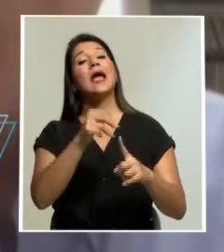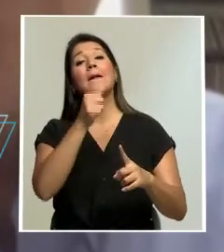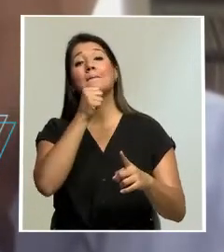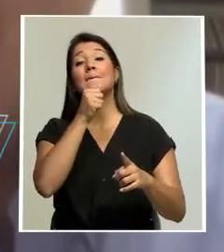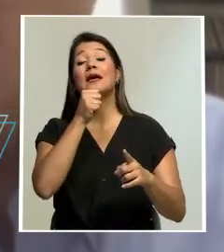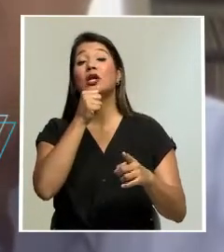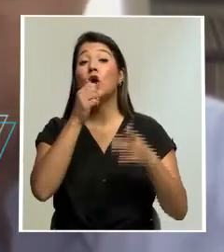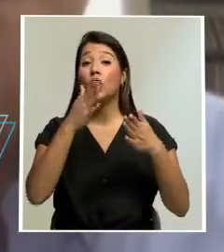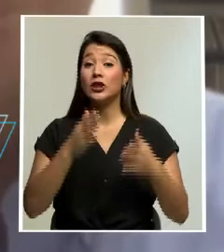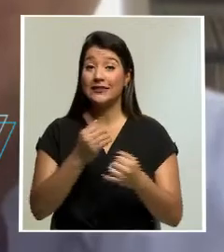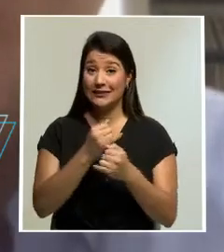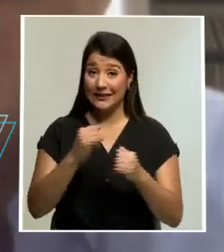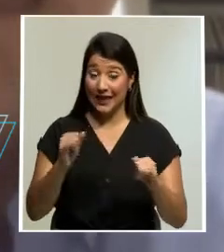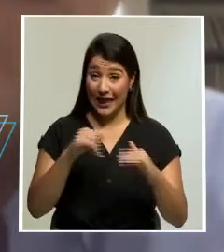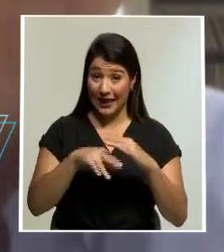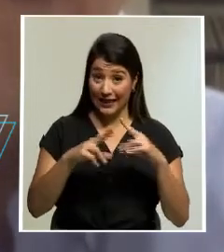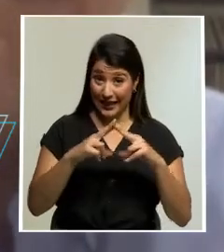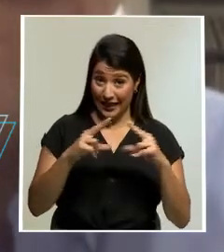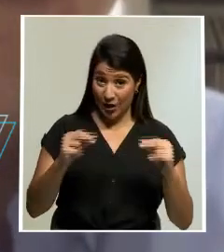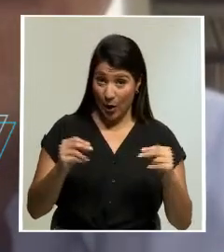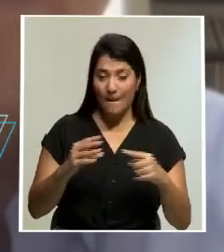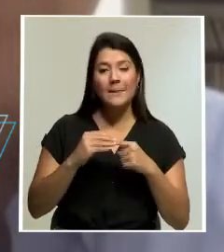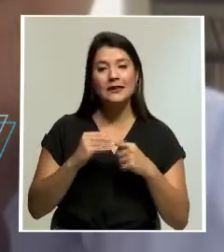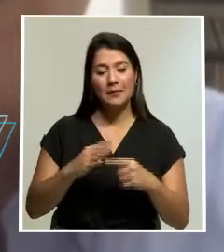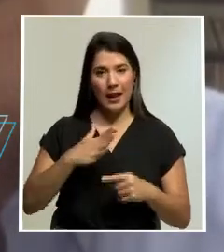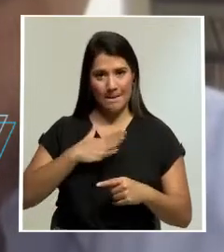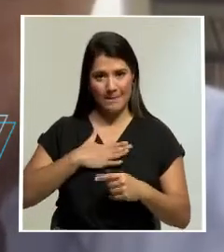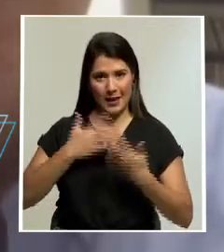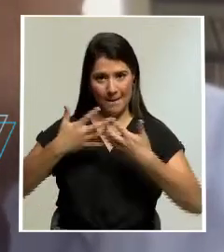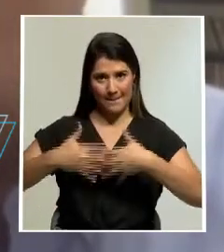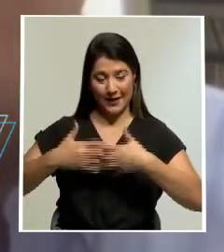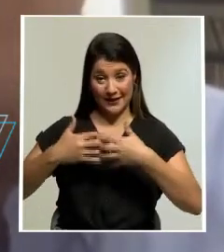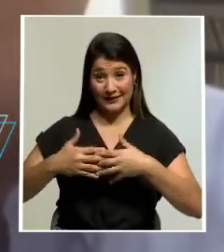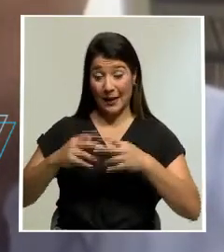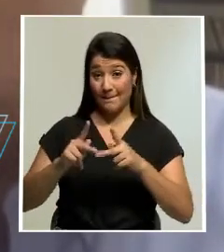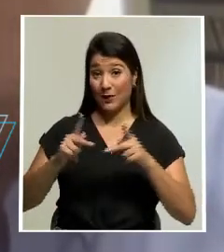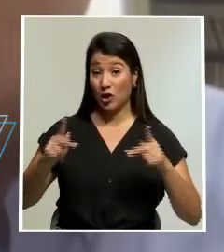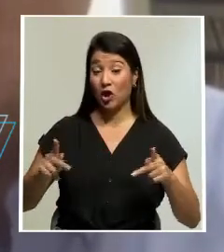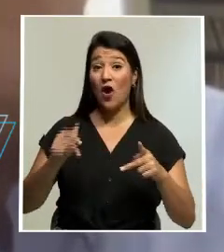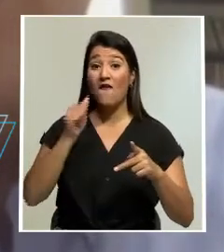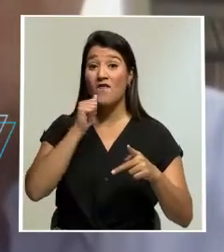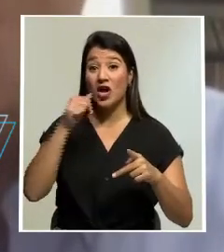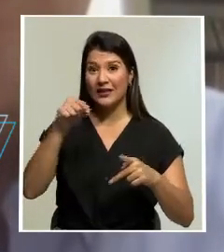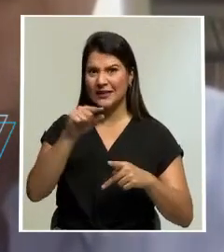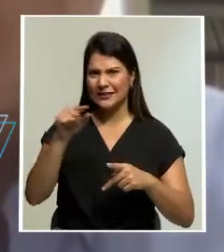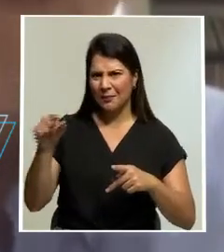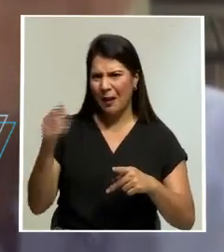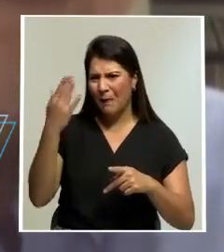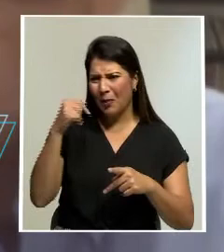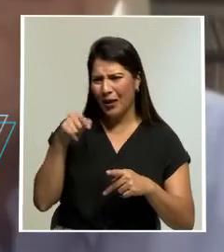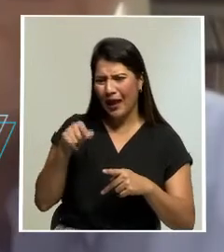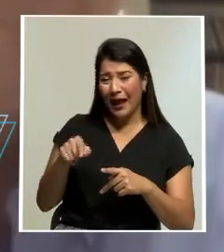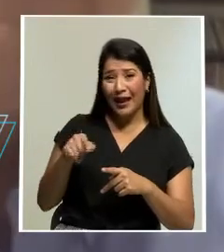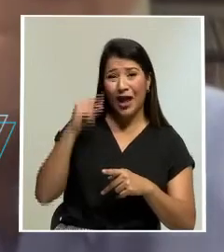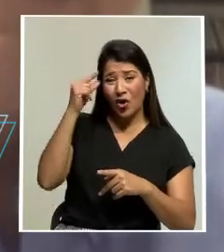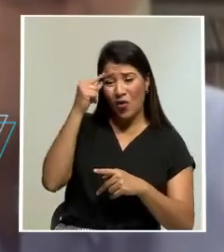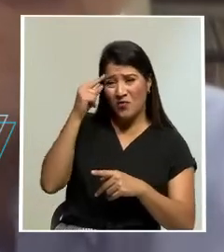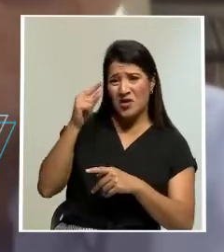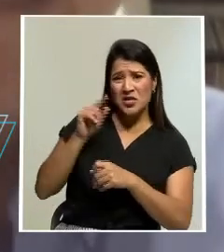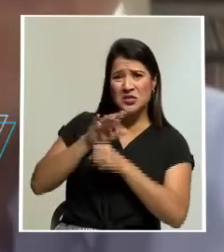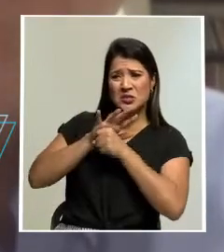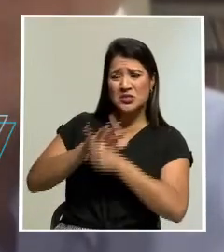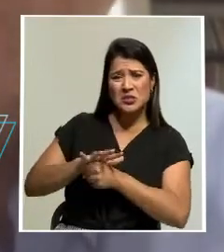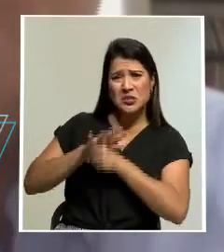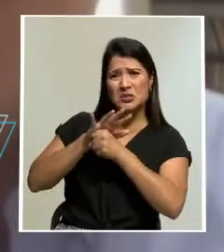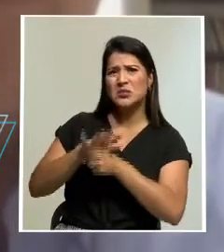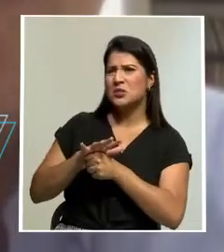Nicaragua. En primer lugar, a mi redacción, la de Confidencial y Esta Semana, que ha sido perseguida, aplastada, cerrada ya